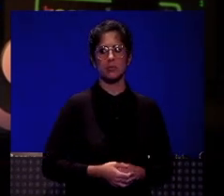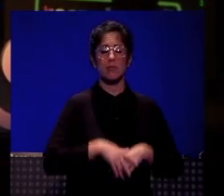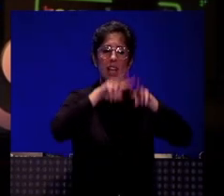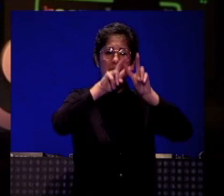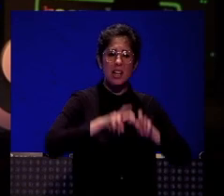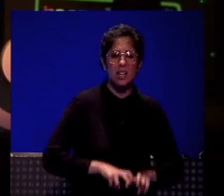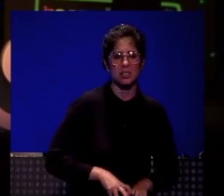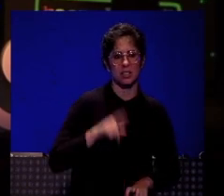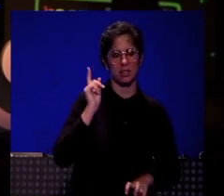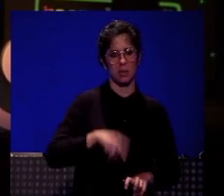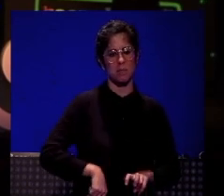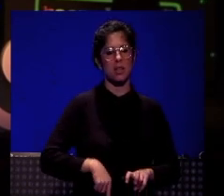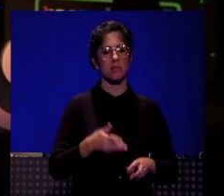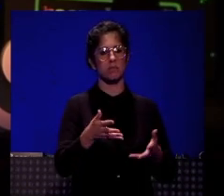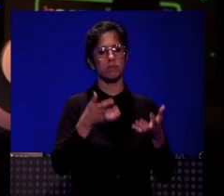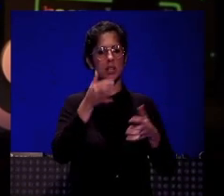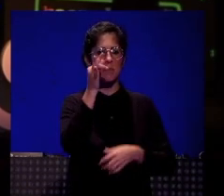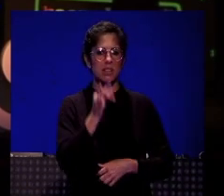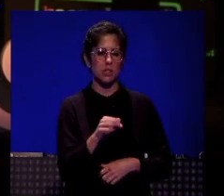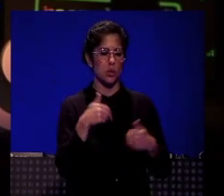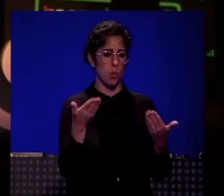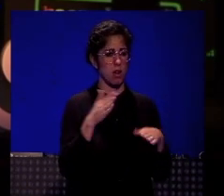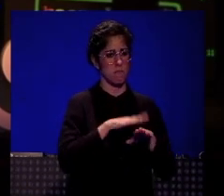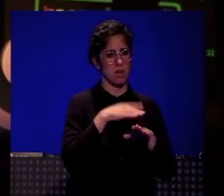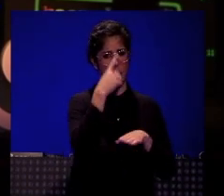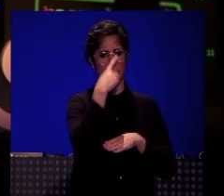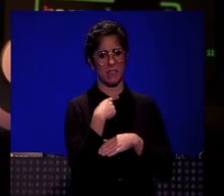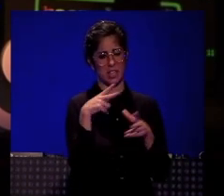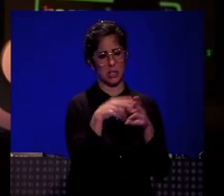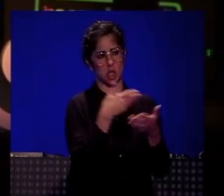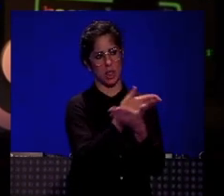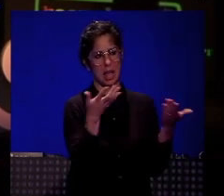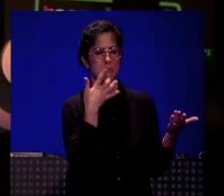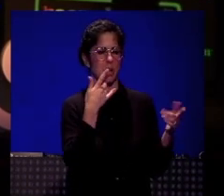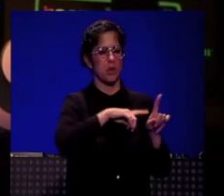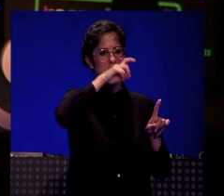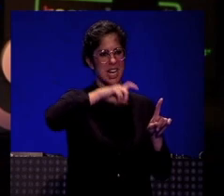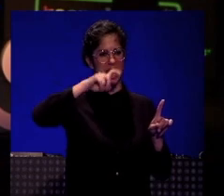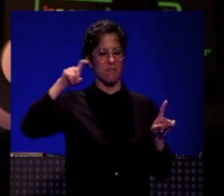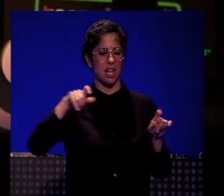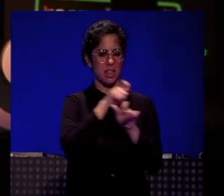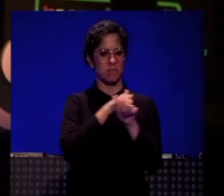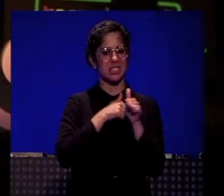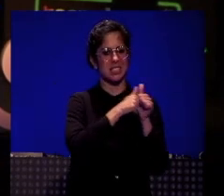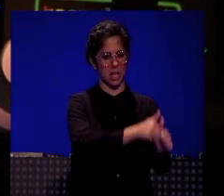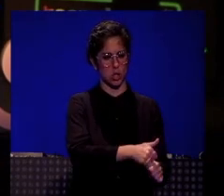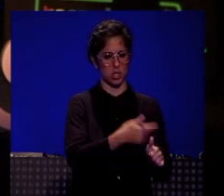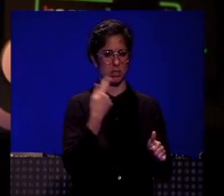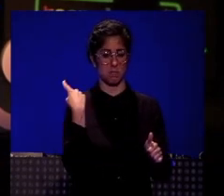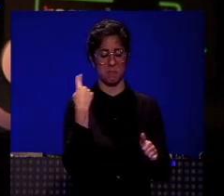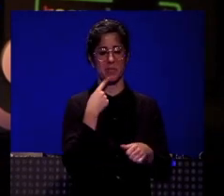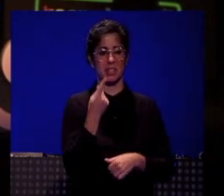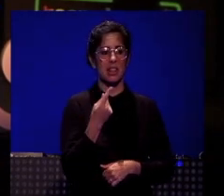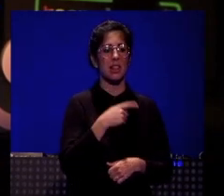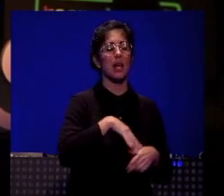analizar perfiles sociales vale por ejemplo aquí tenemos una gráfica de seguidores nosotros vemos esta gráfica y parece ser cliente de marzo